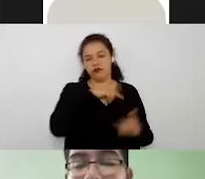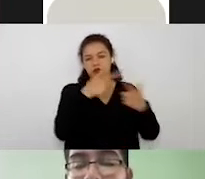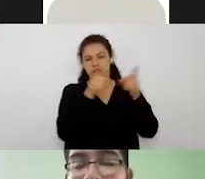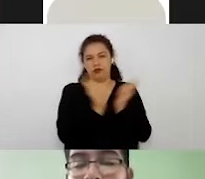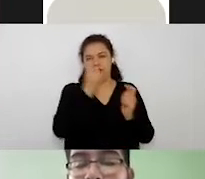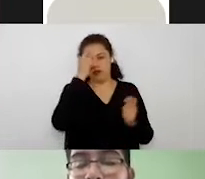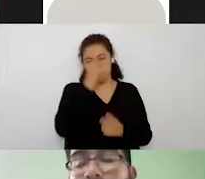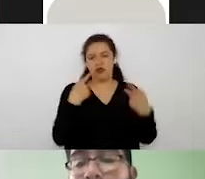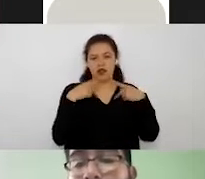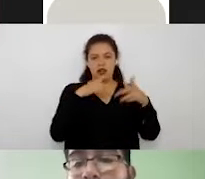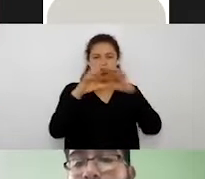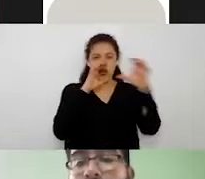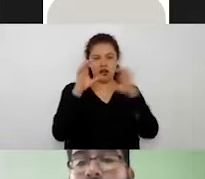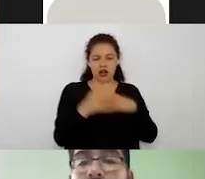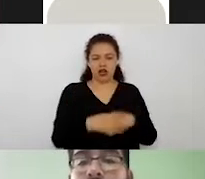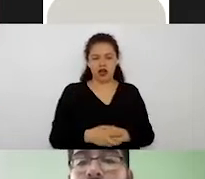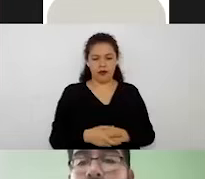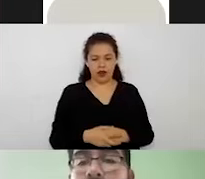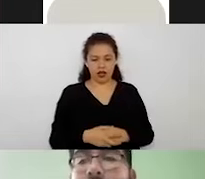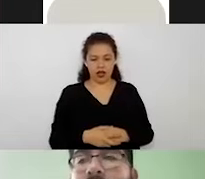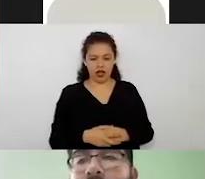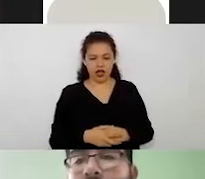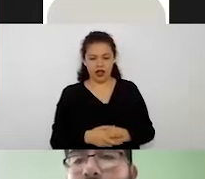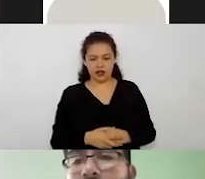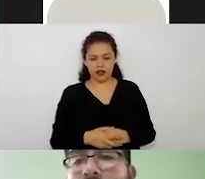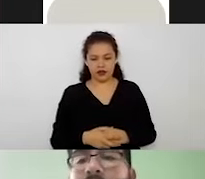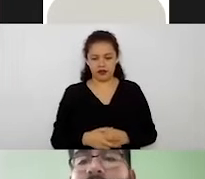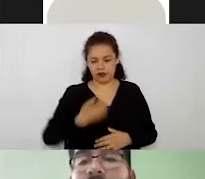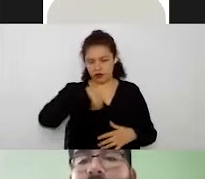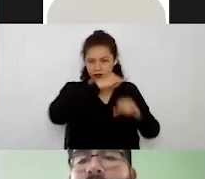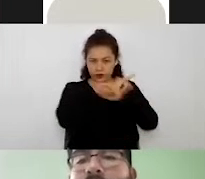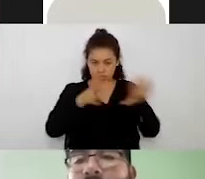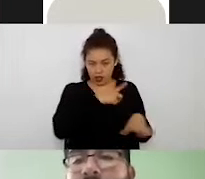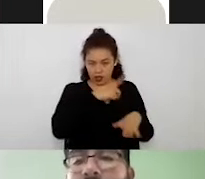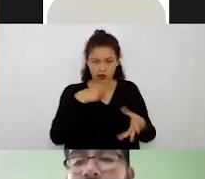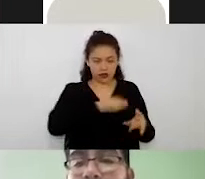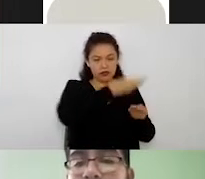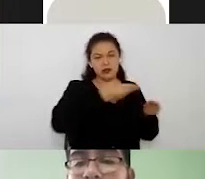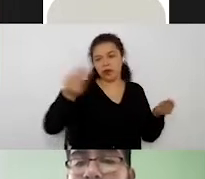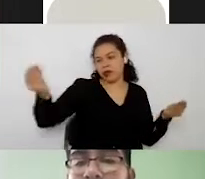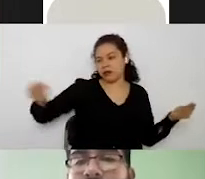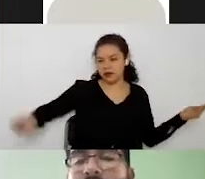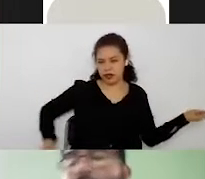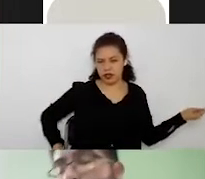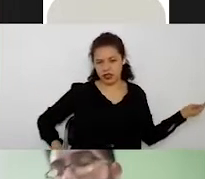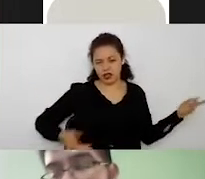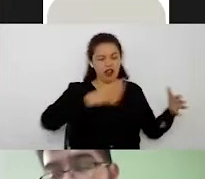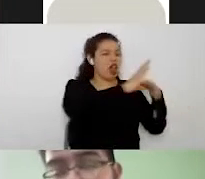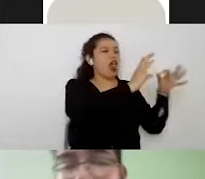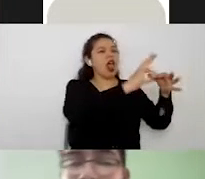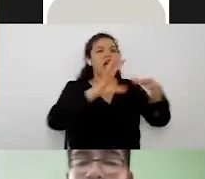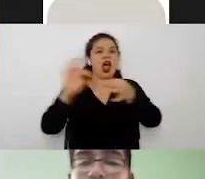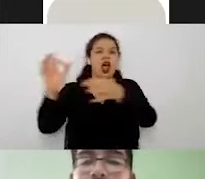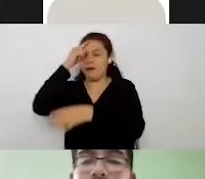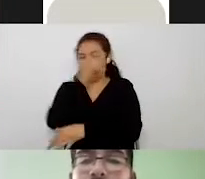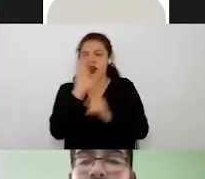de comunicación no tenemos que repartir información a quien no sea del comité o que